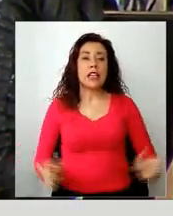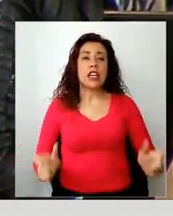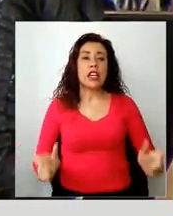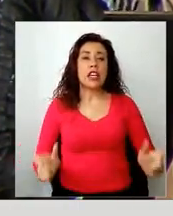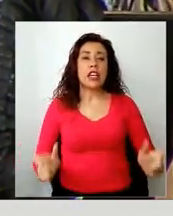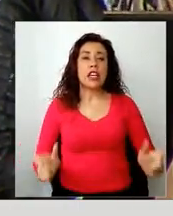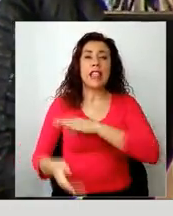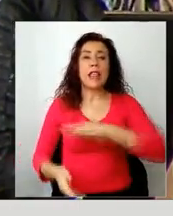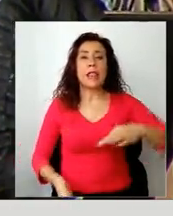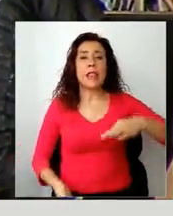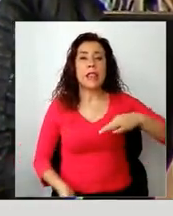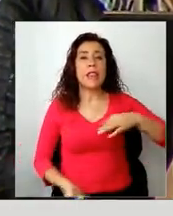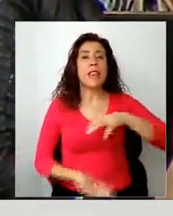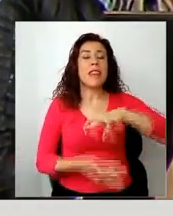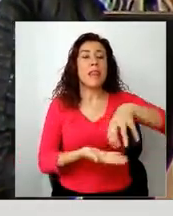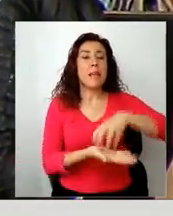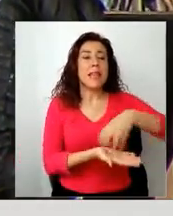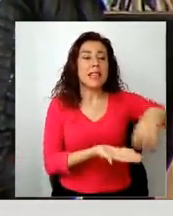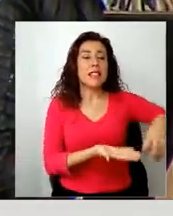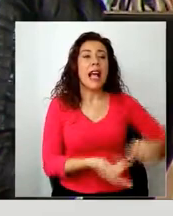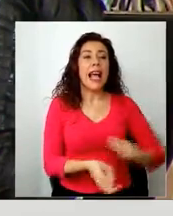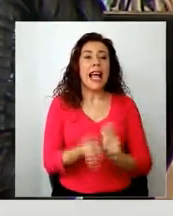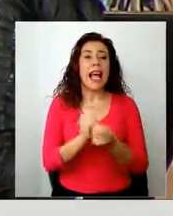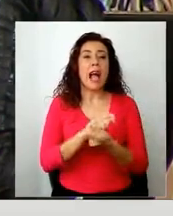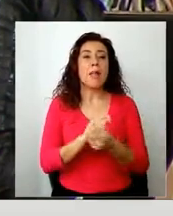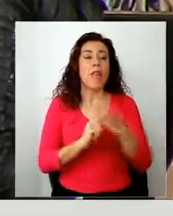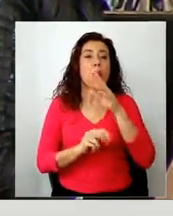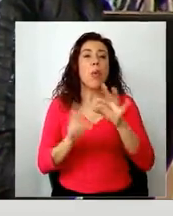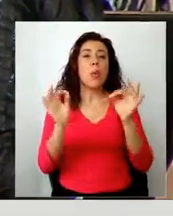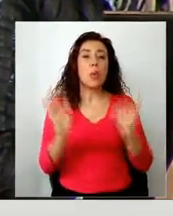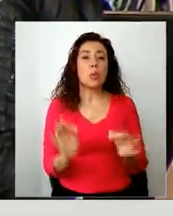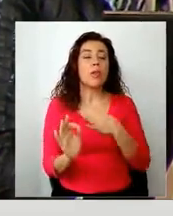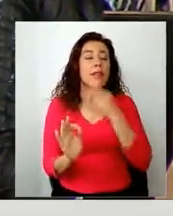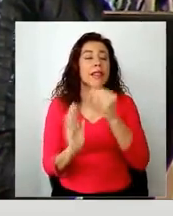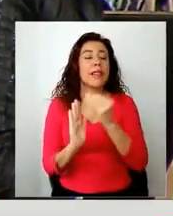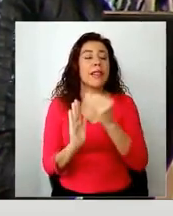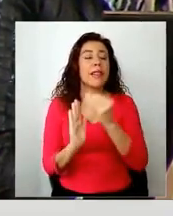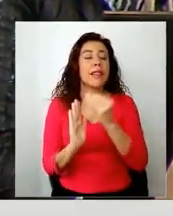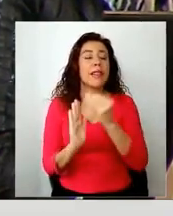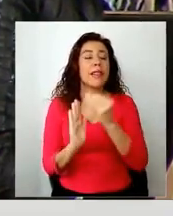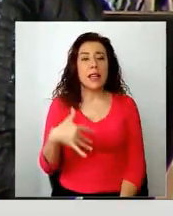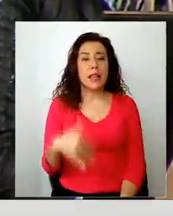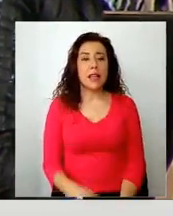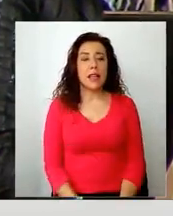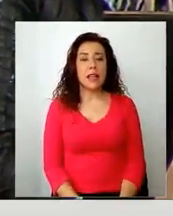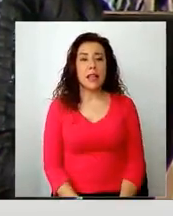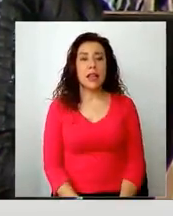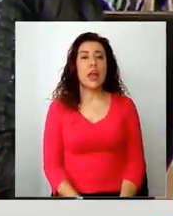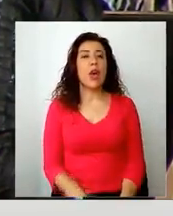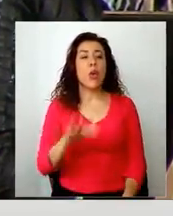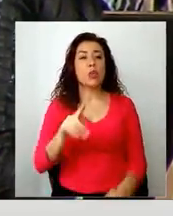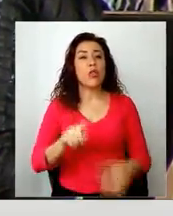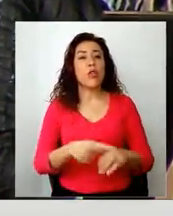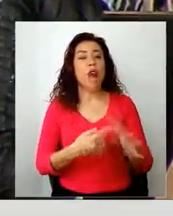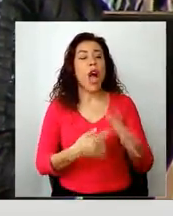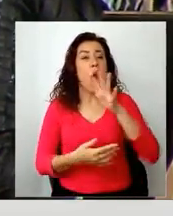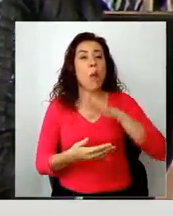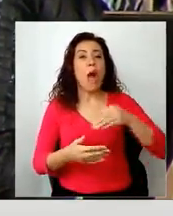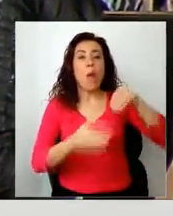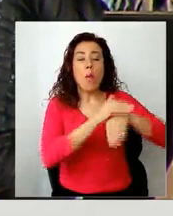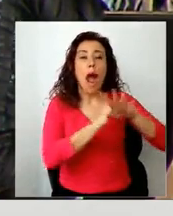transición hídrica justa Ahora quiero dejar algunos datos importantes la reutilización recolección y disposición de aguas grises